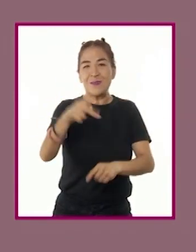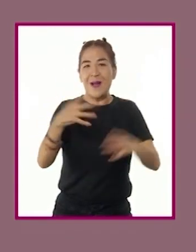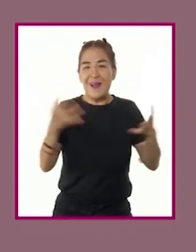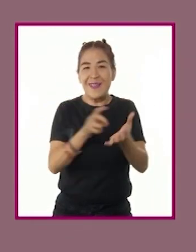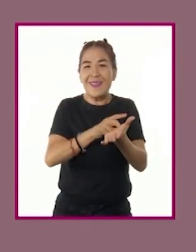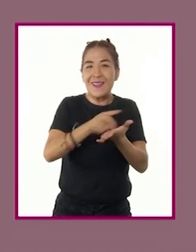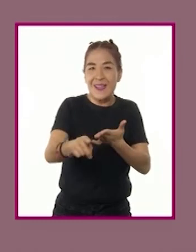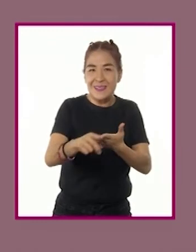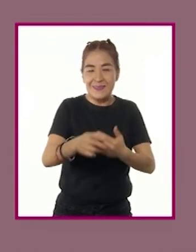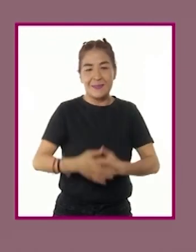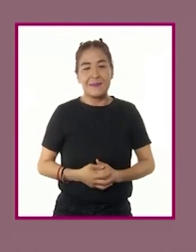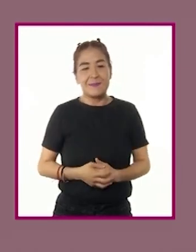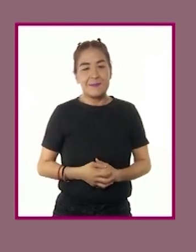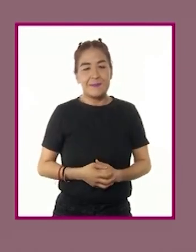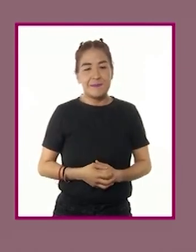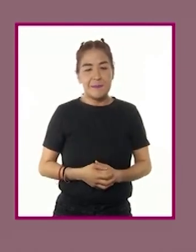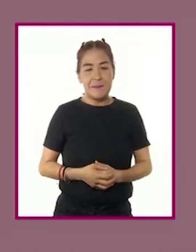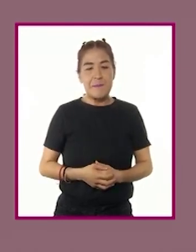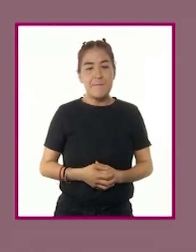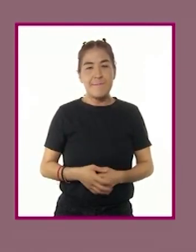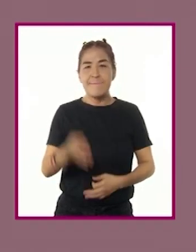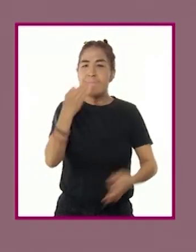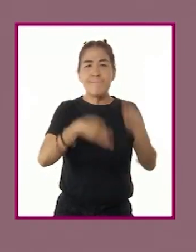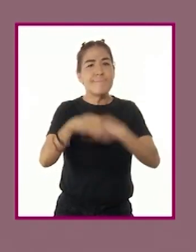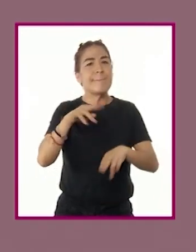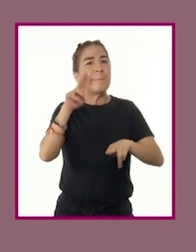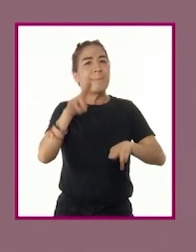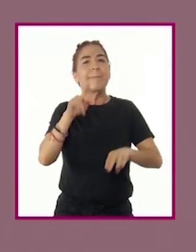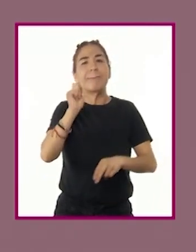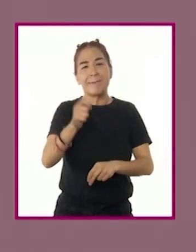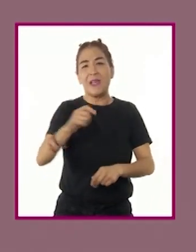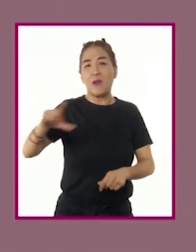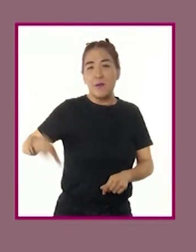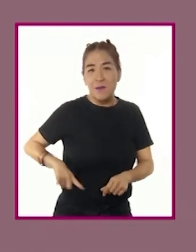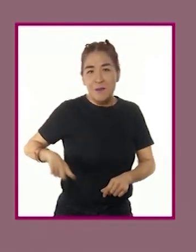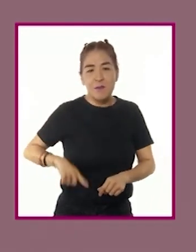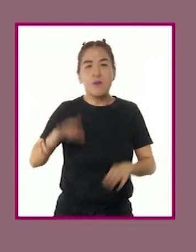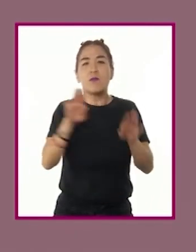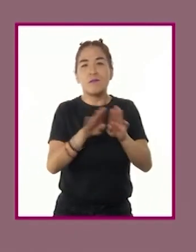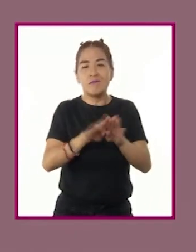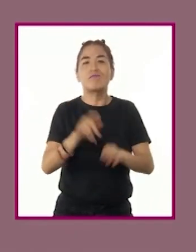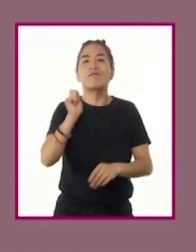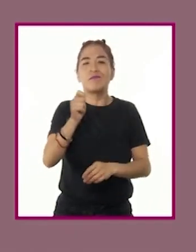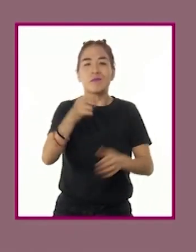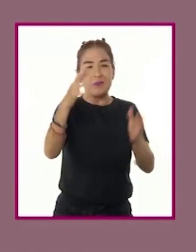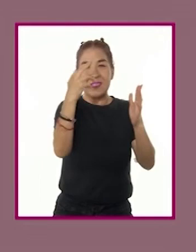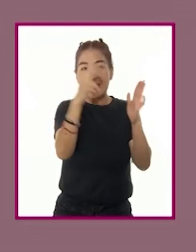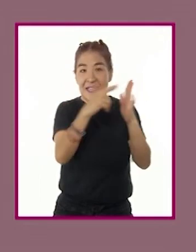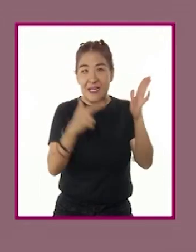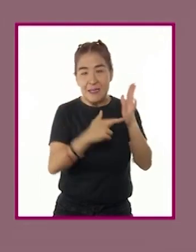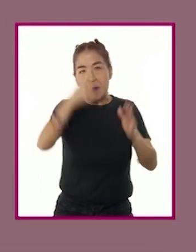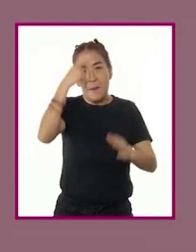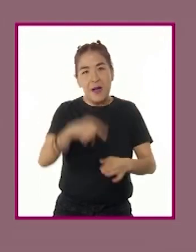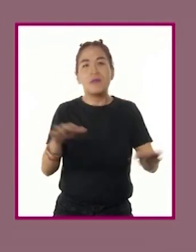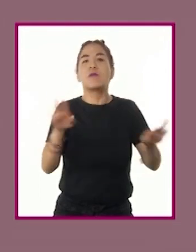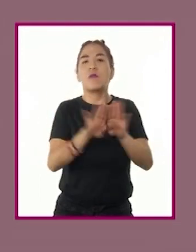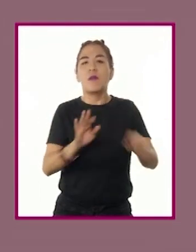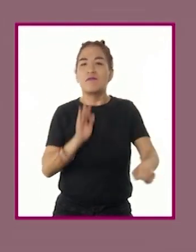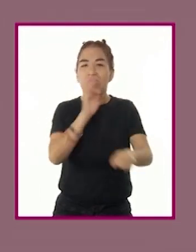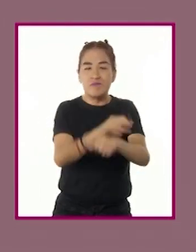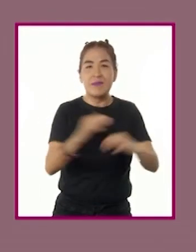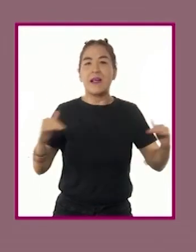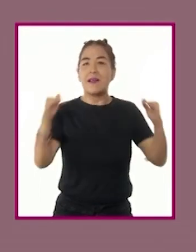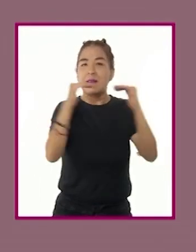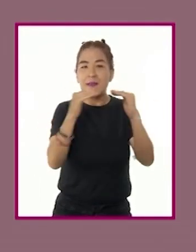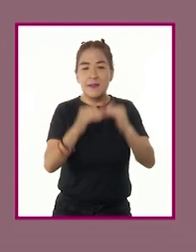sus derechos. En todos los niveles de gobierno se generan políticas públicas que promueven la equidad, entendida